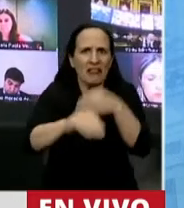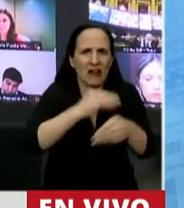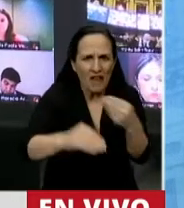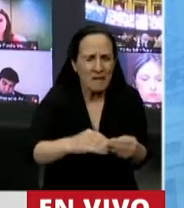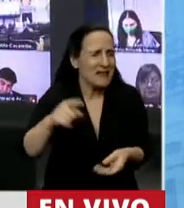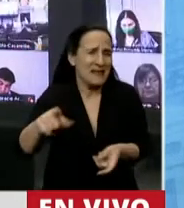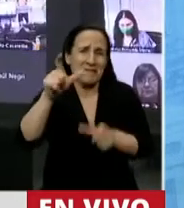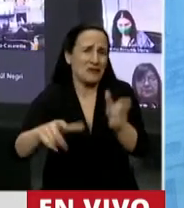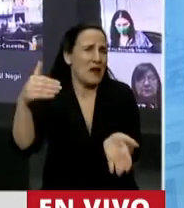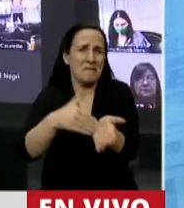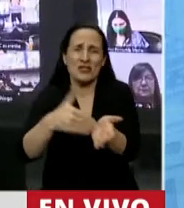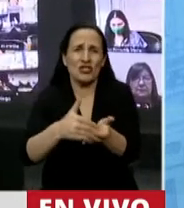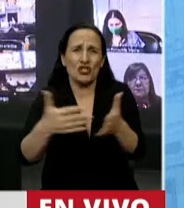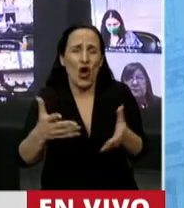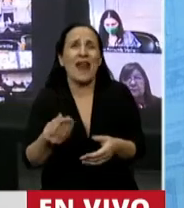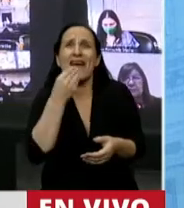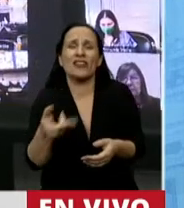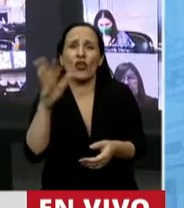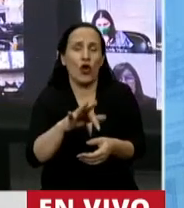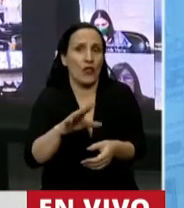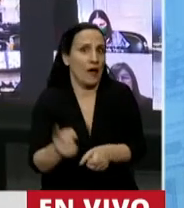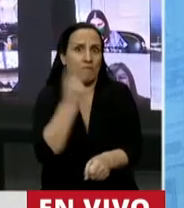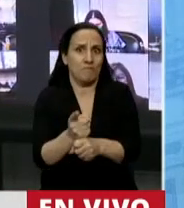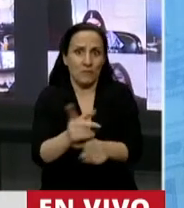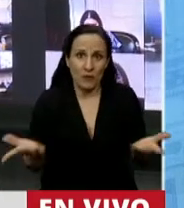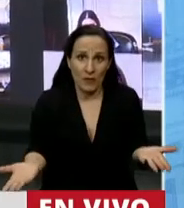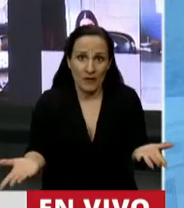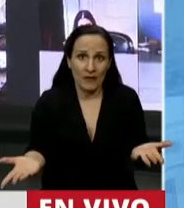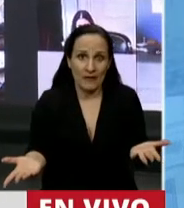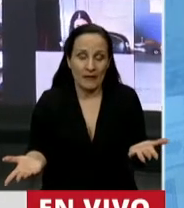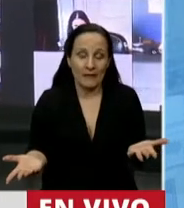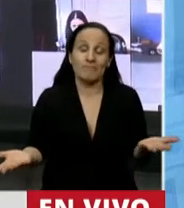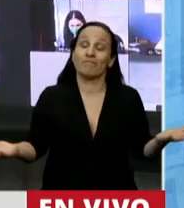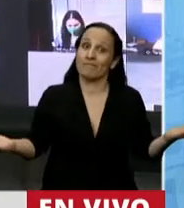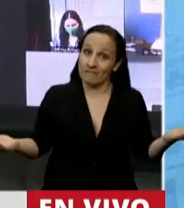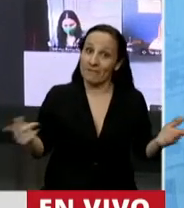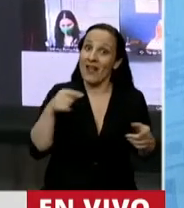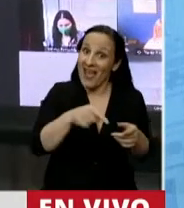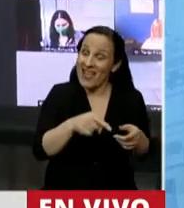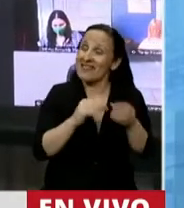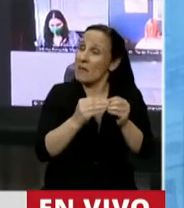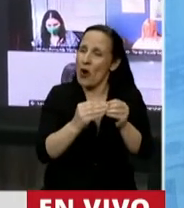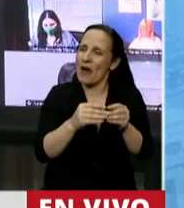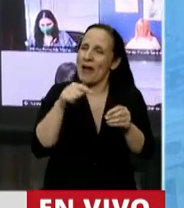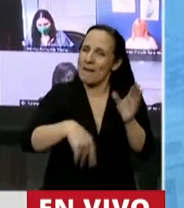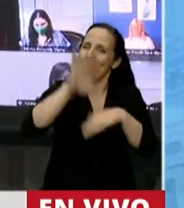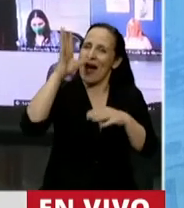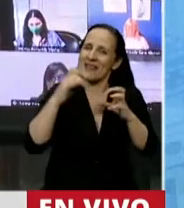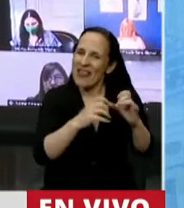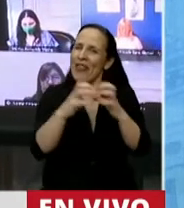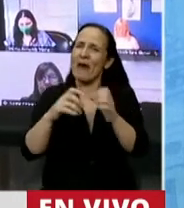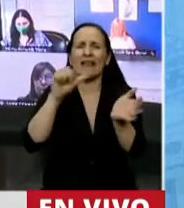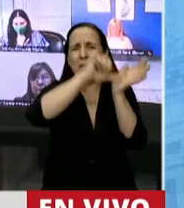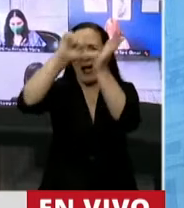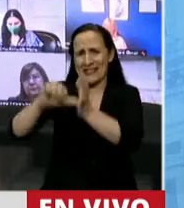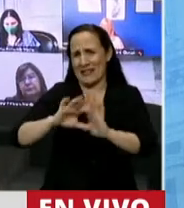siquiera pueden ejercer el derecho a comer todos los días. Es este el fondo del debate que se instaló en diversos